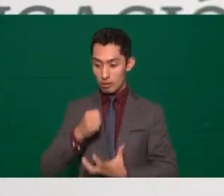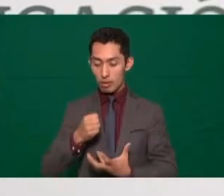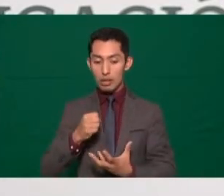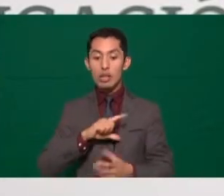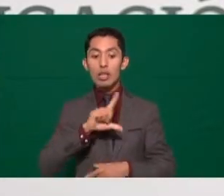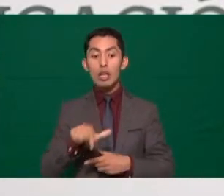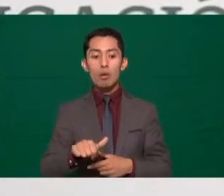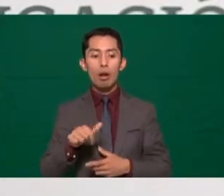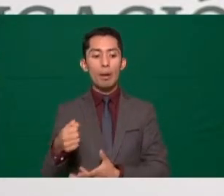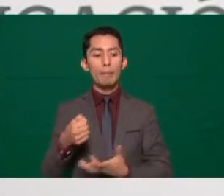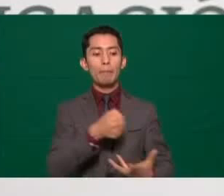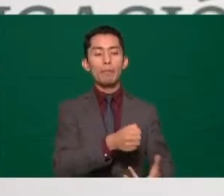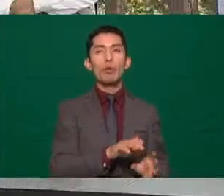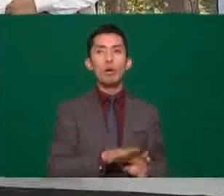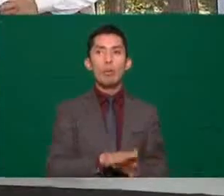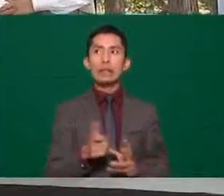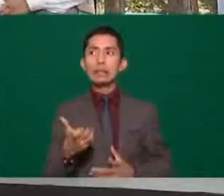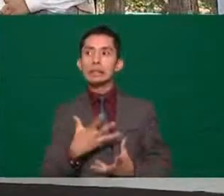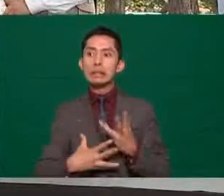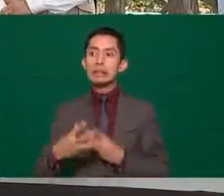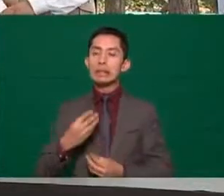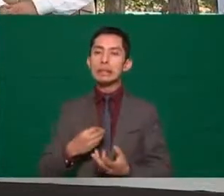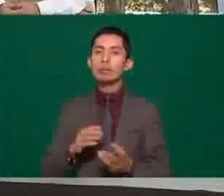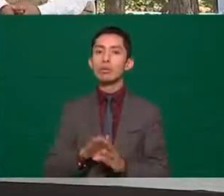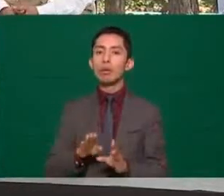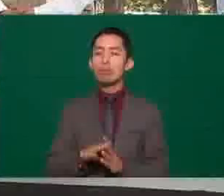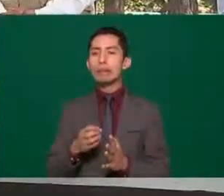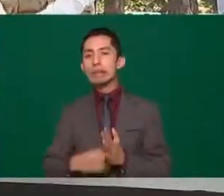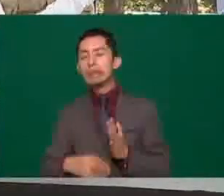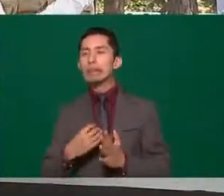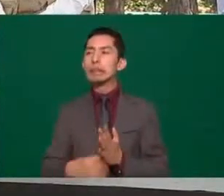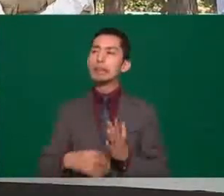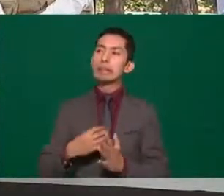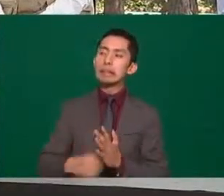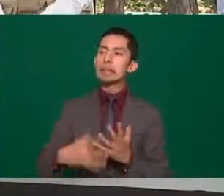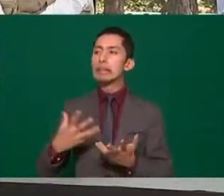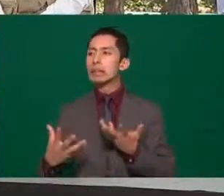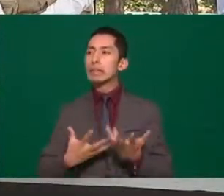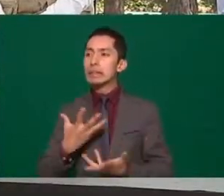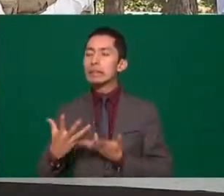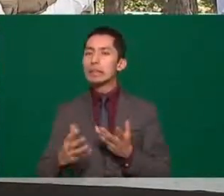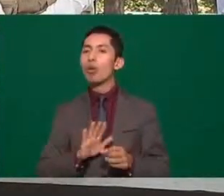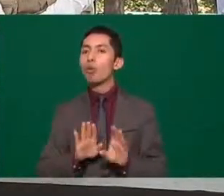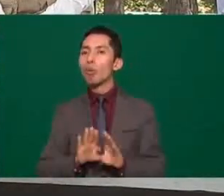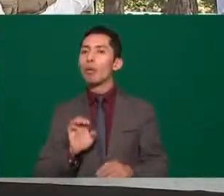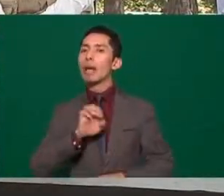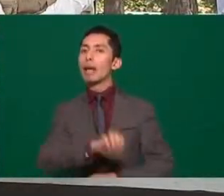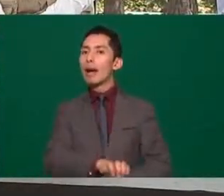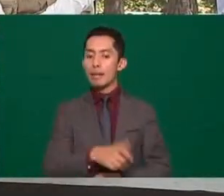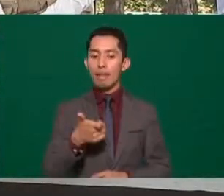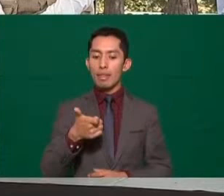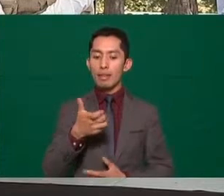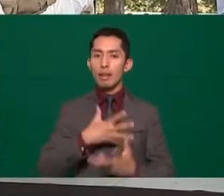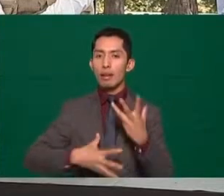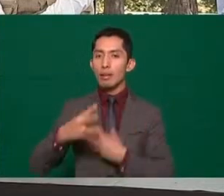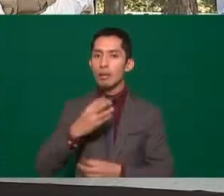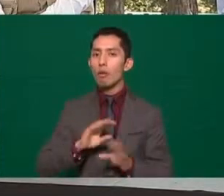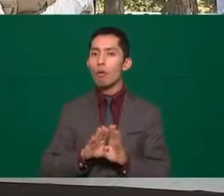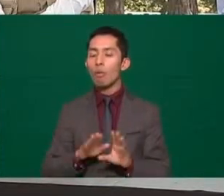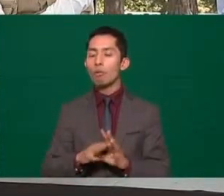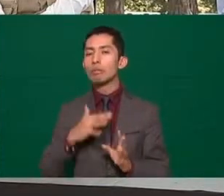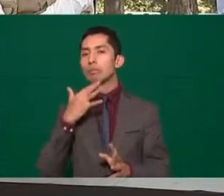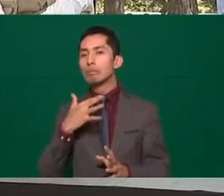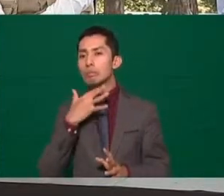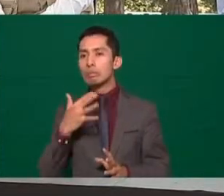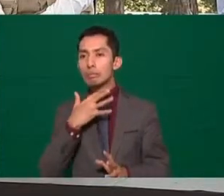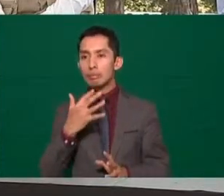el sofisma? ¿Cuál era el engaño de que